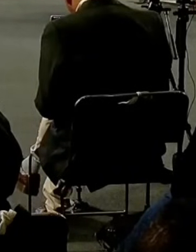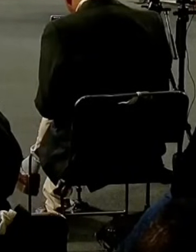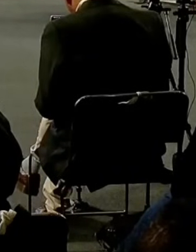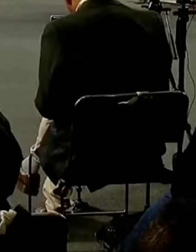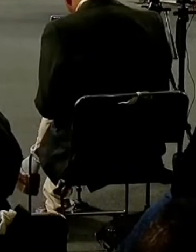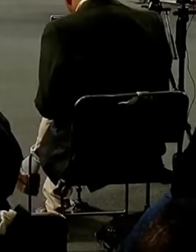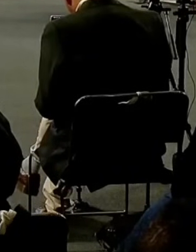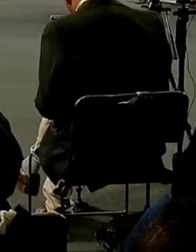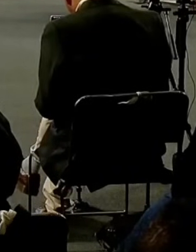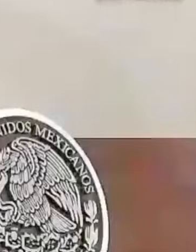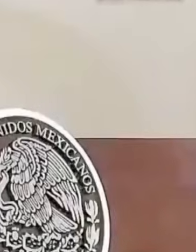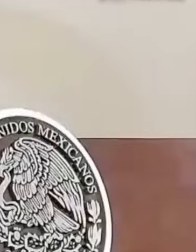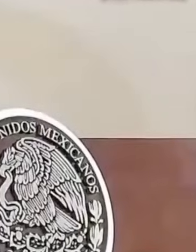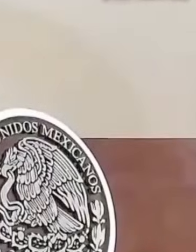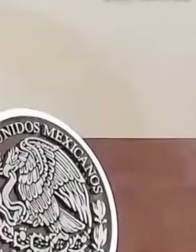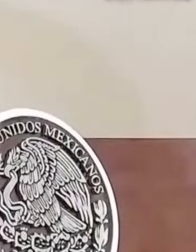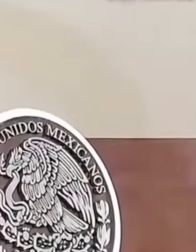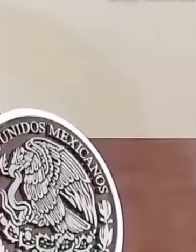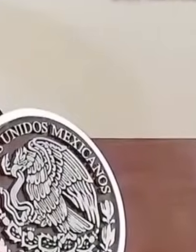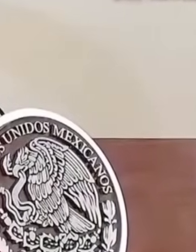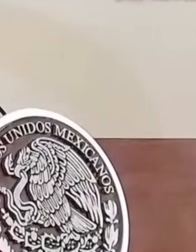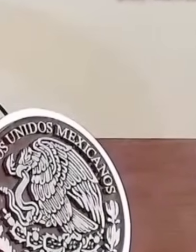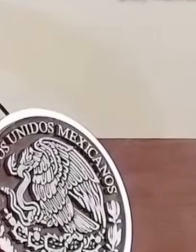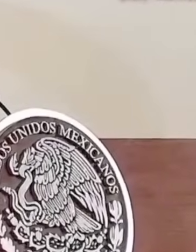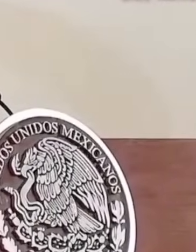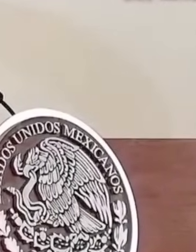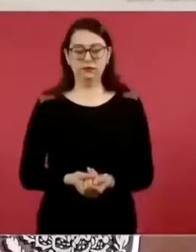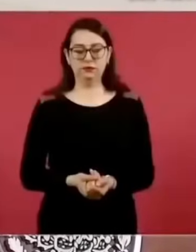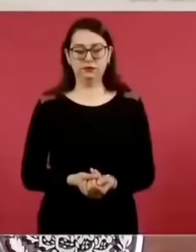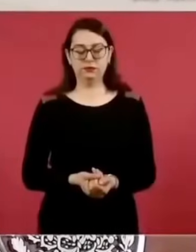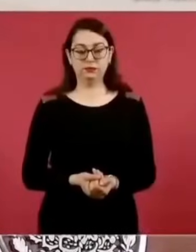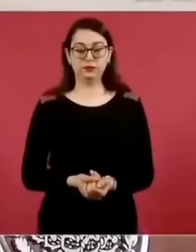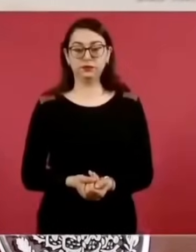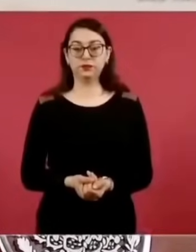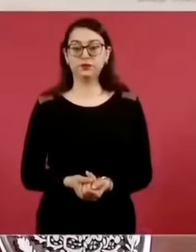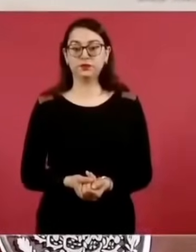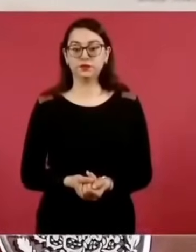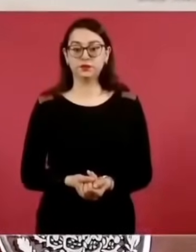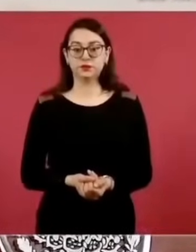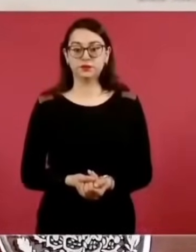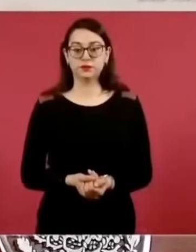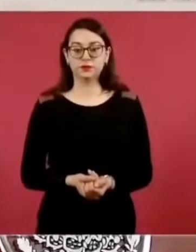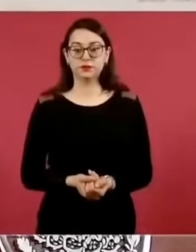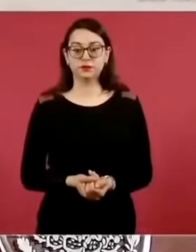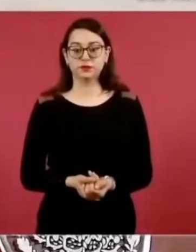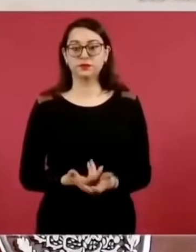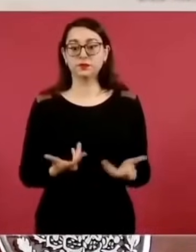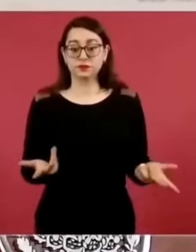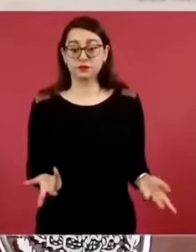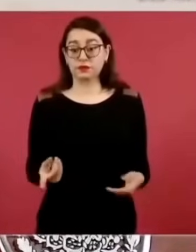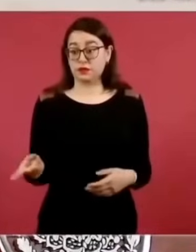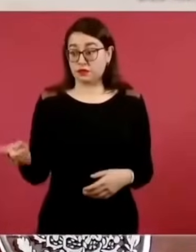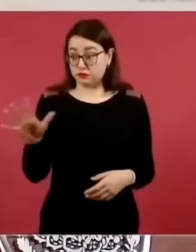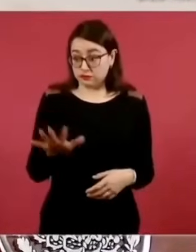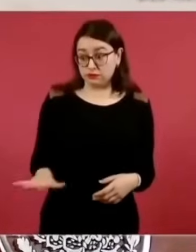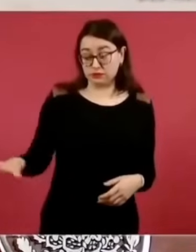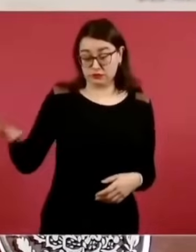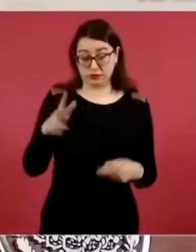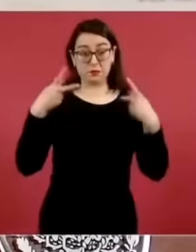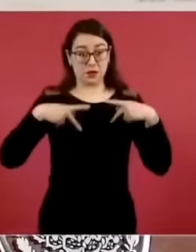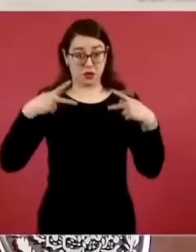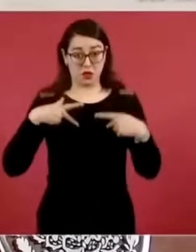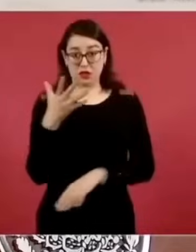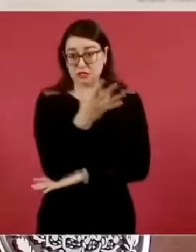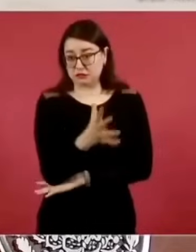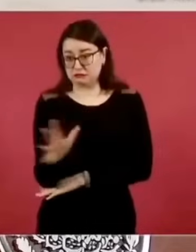de que se hiciera justicia y se garantizara el derecho que tenían a la tierra. La tierra